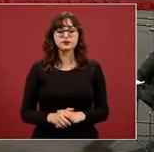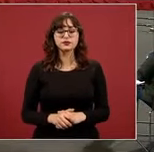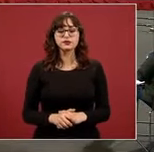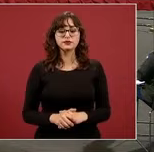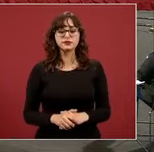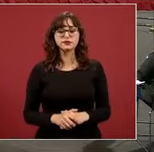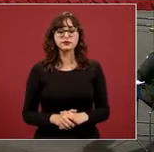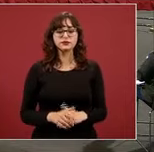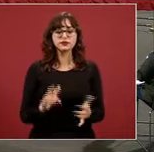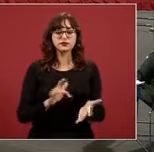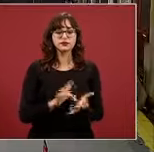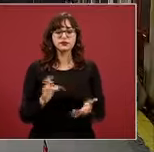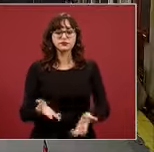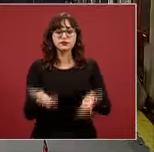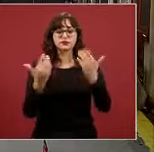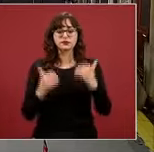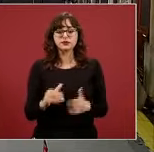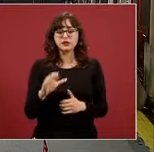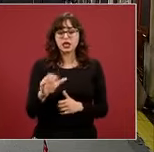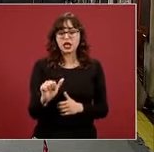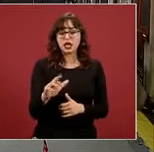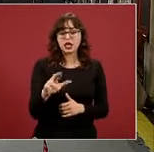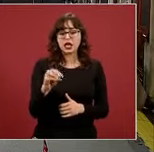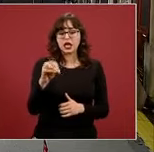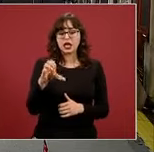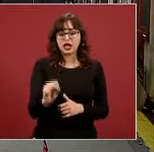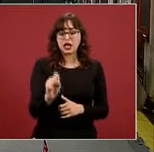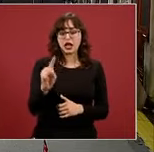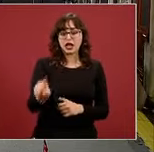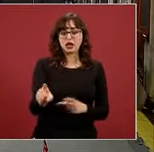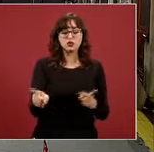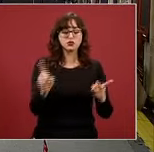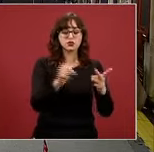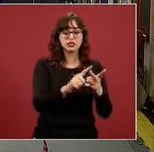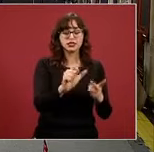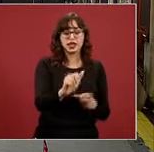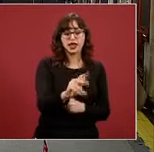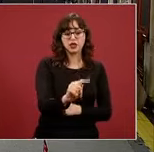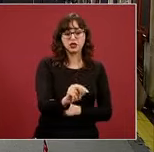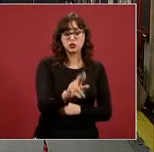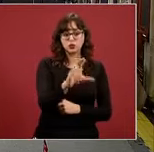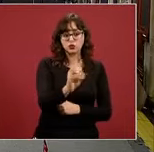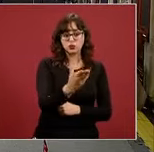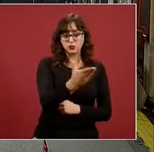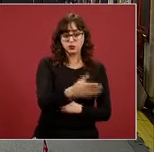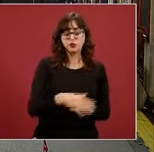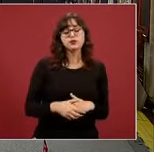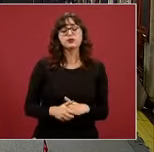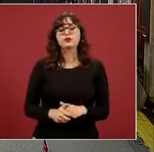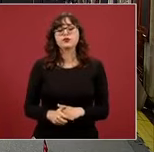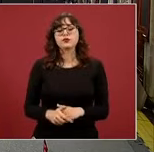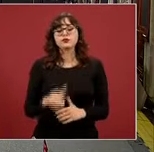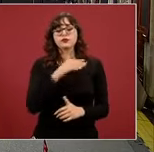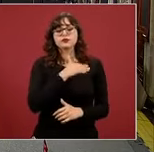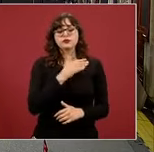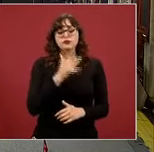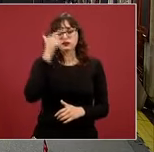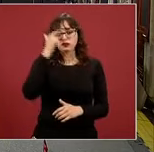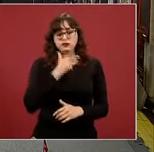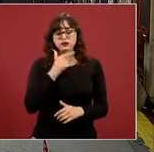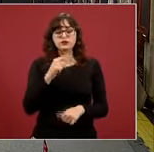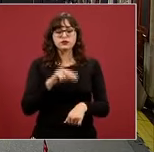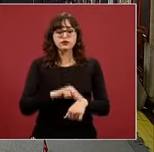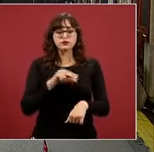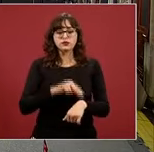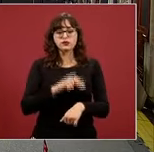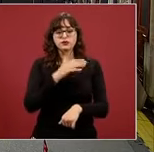Gracias. Carlos Avaroa, 1+1, y Arturo Contreras de Pie de Página. Hola, ¿qué tal? Buenas noches, doctor.